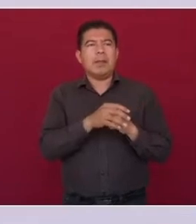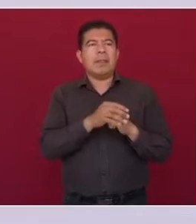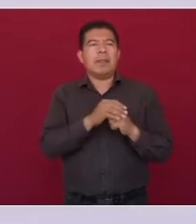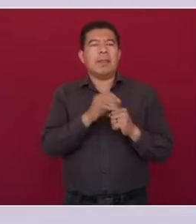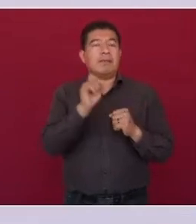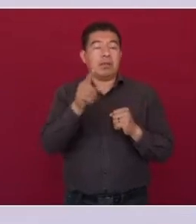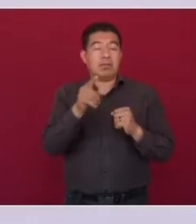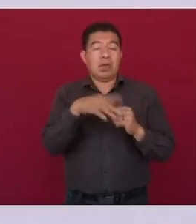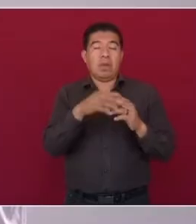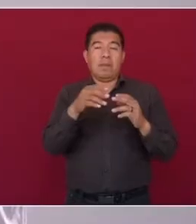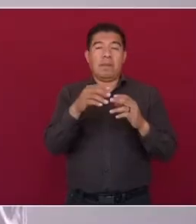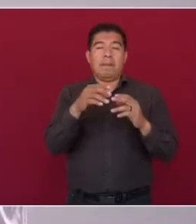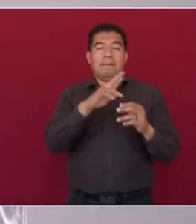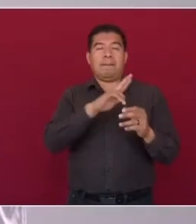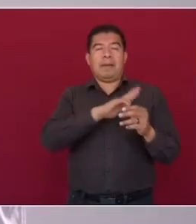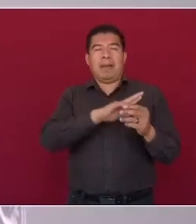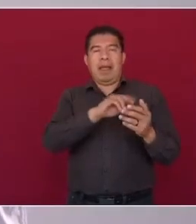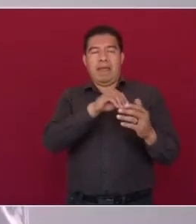privada, nacional